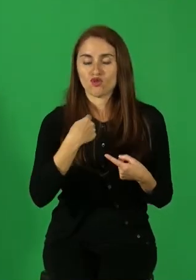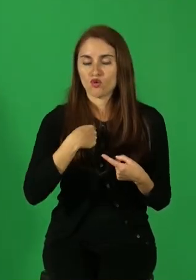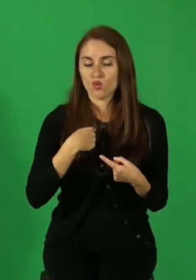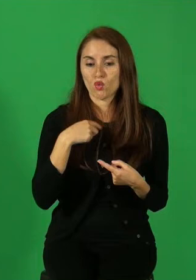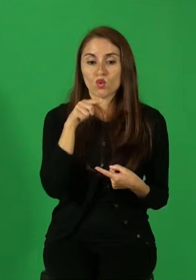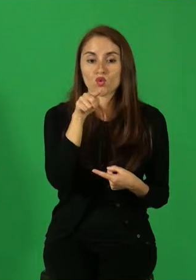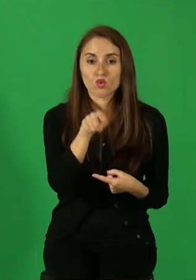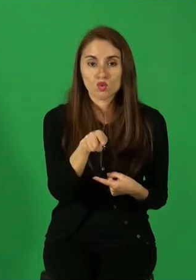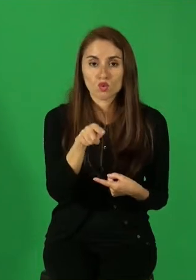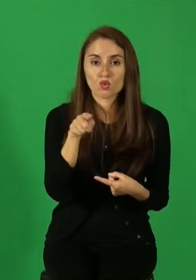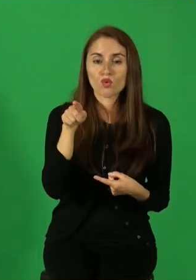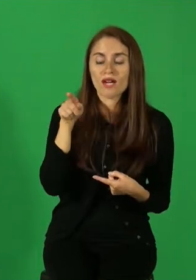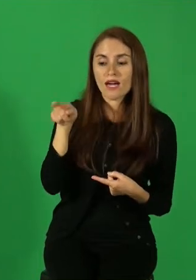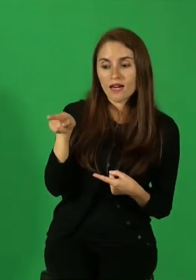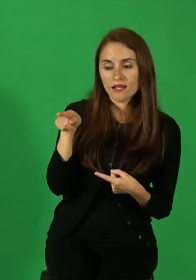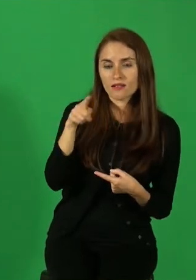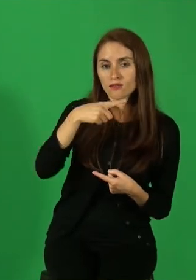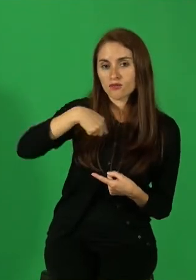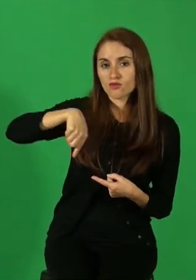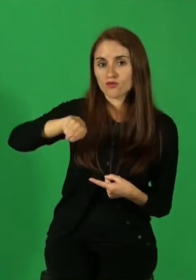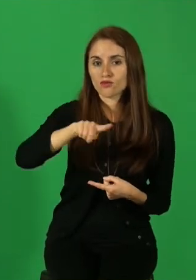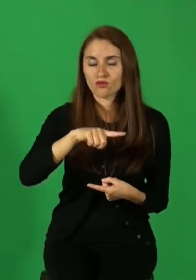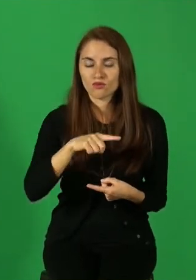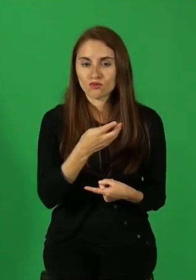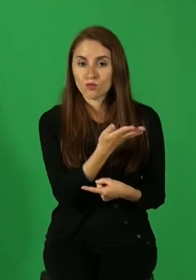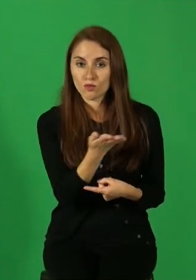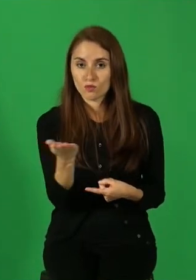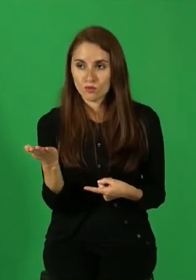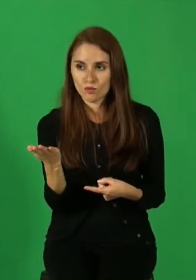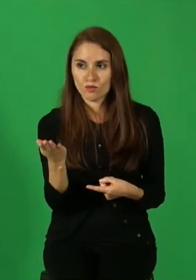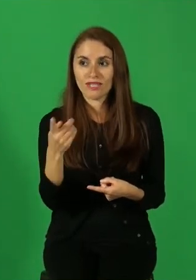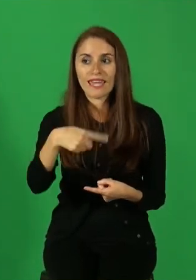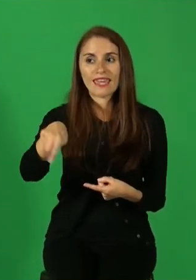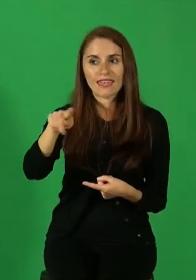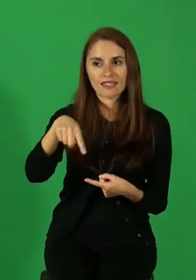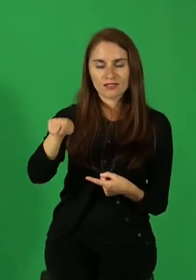él, nosotros, vosotros y ellos. Así también